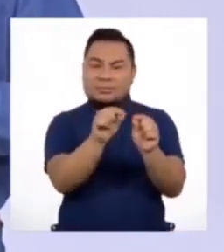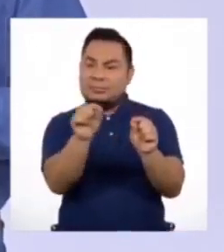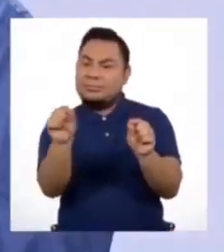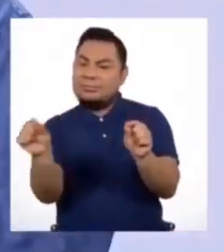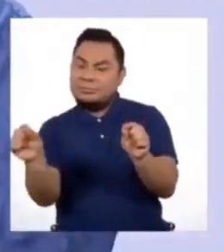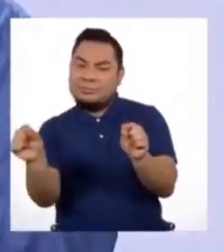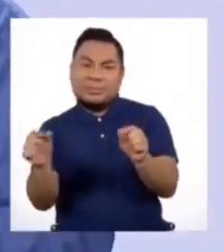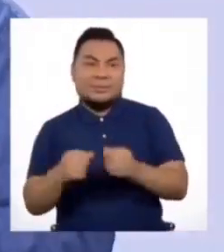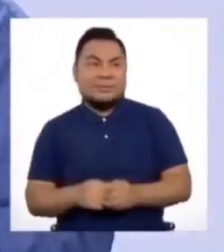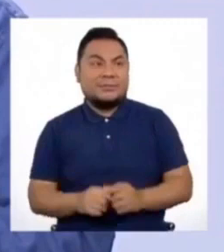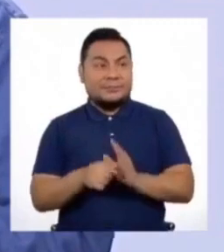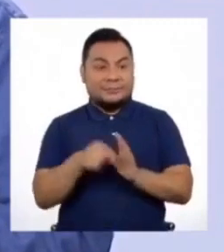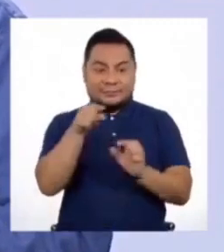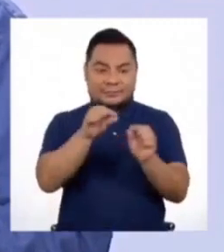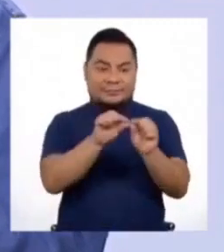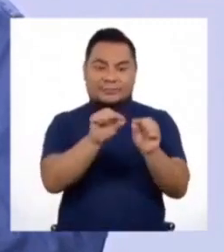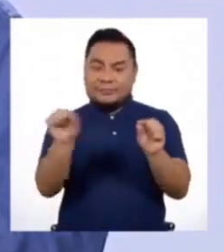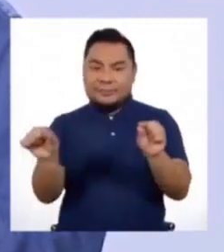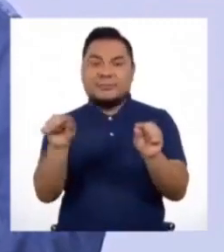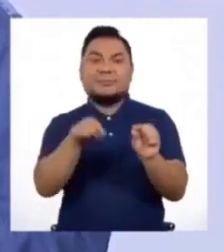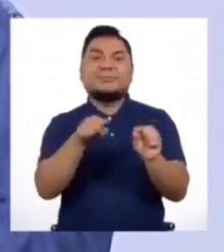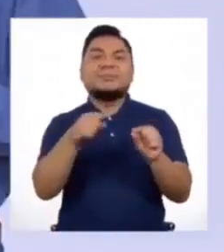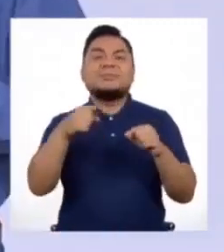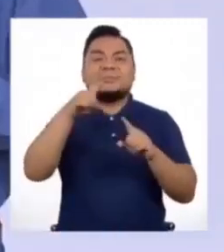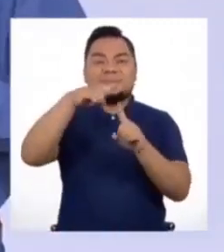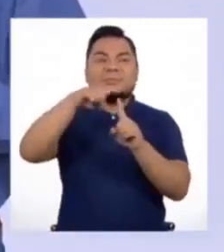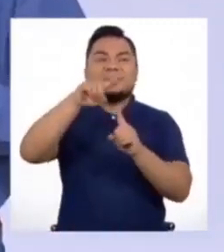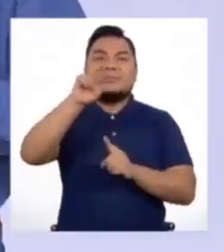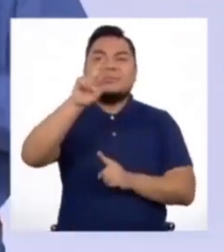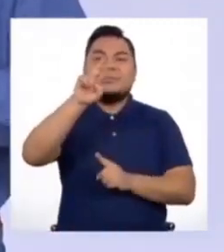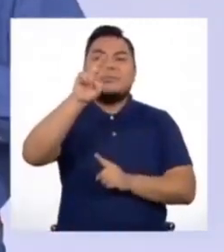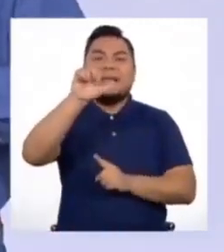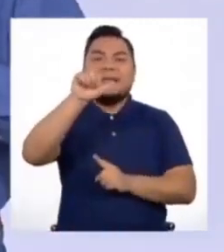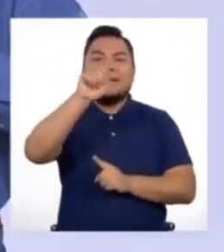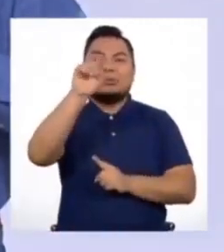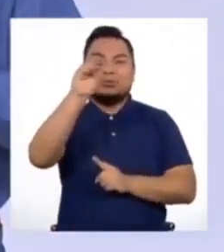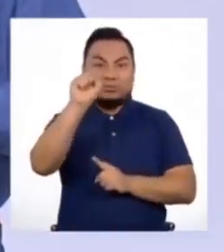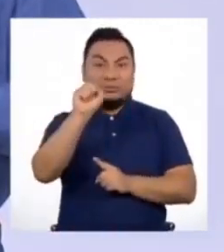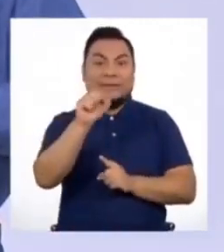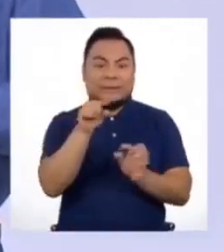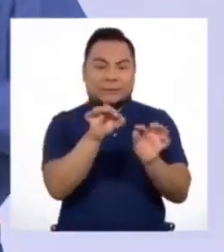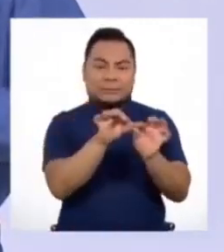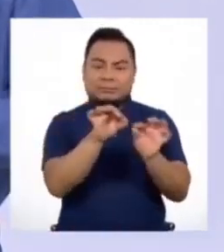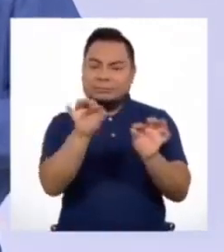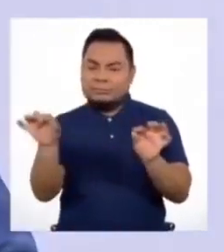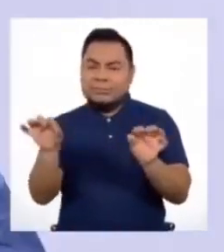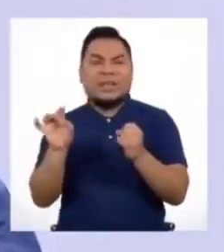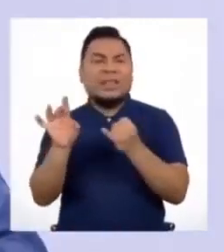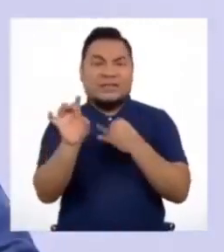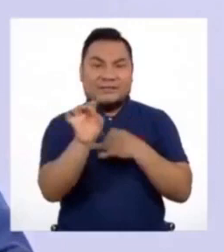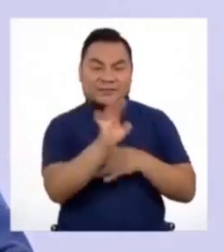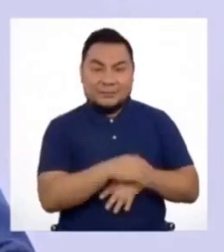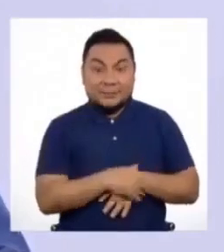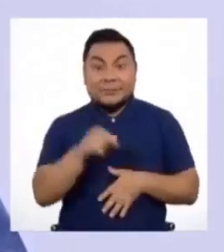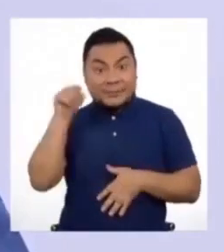línea. Esta línea se le llama trazo, y los trazos pueden ser muy diversos. En este caso,